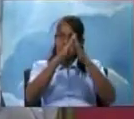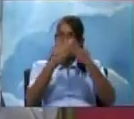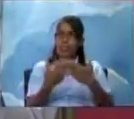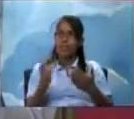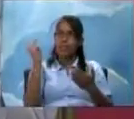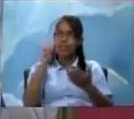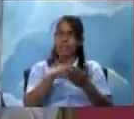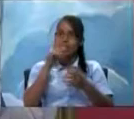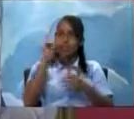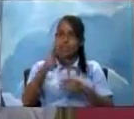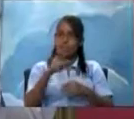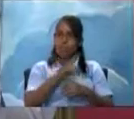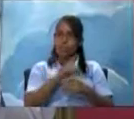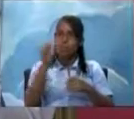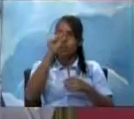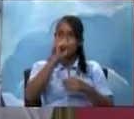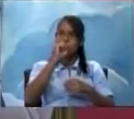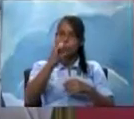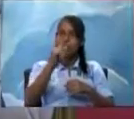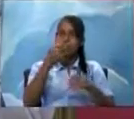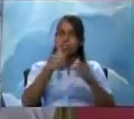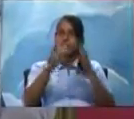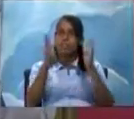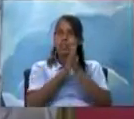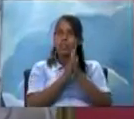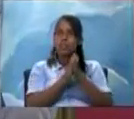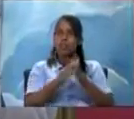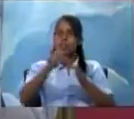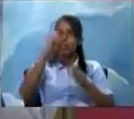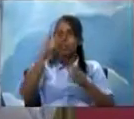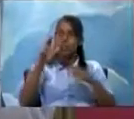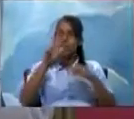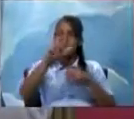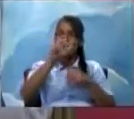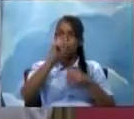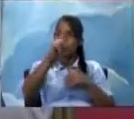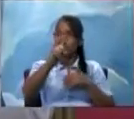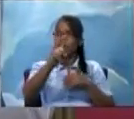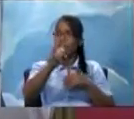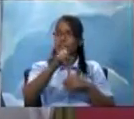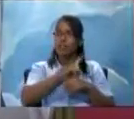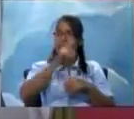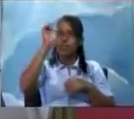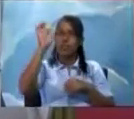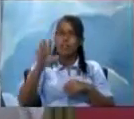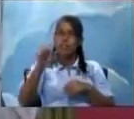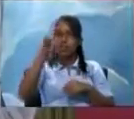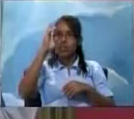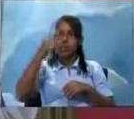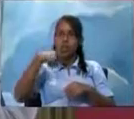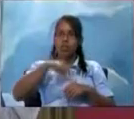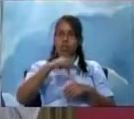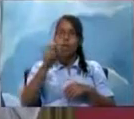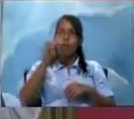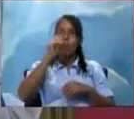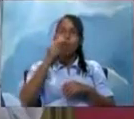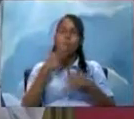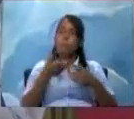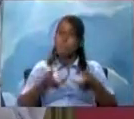llegue también a Sinamaica, a Santa Cruz, en tratado. Dios, el 31, Pastor Puerta, Dios nos